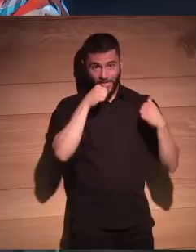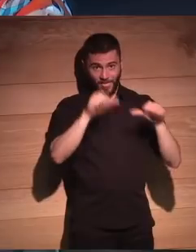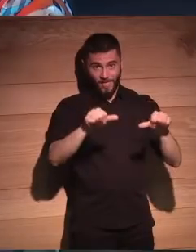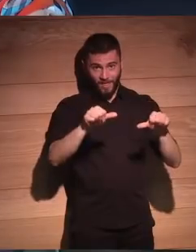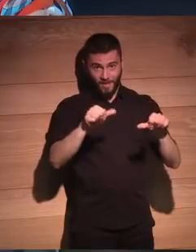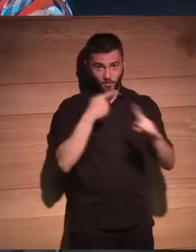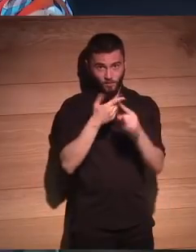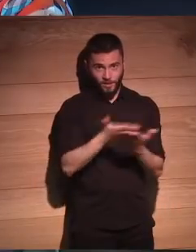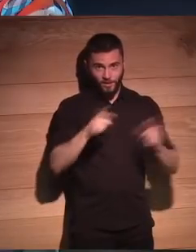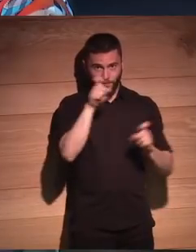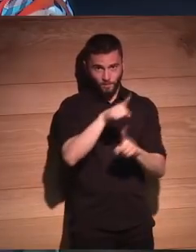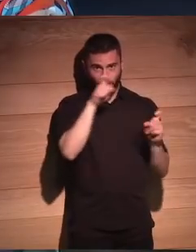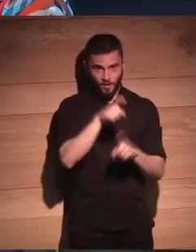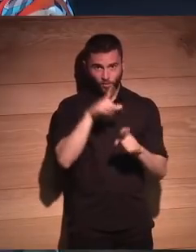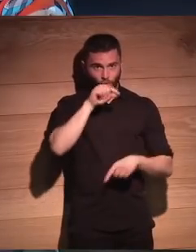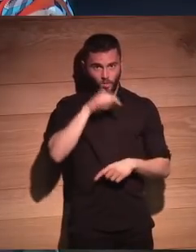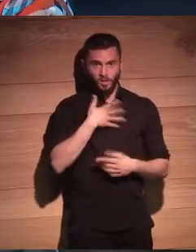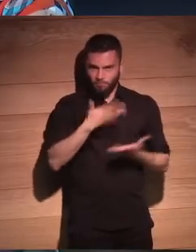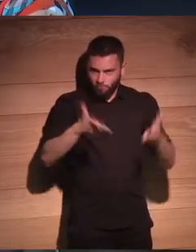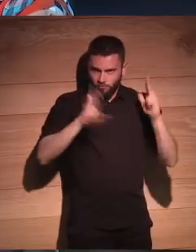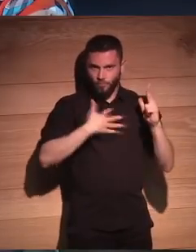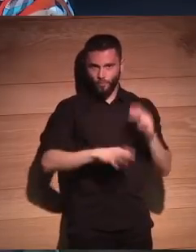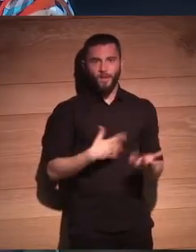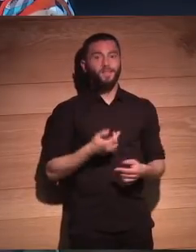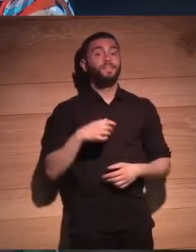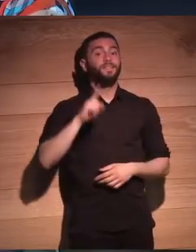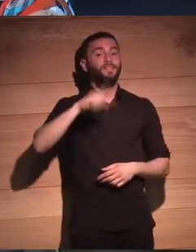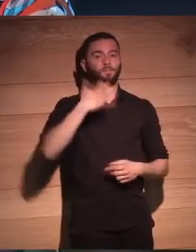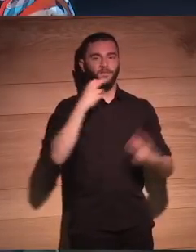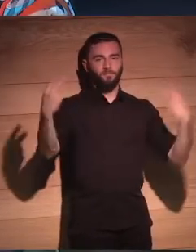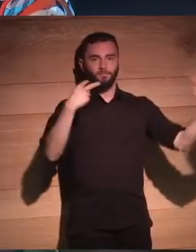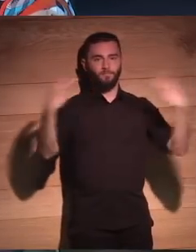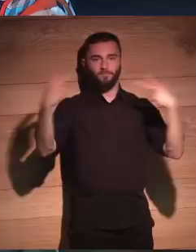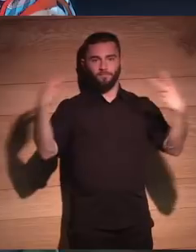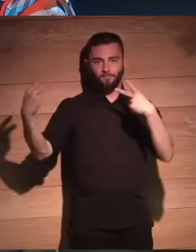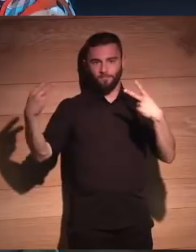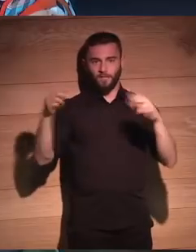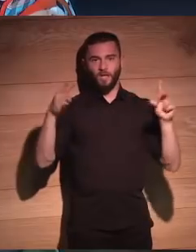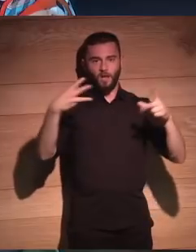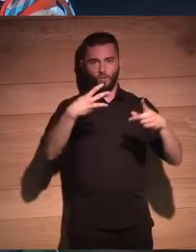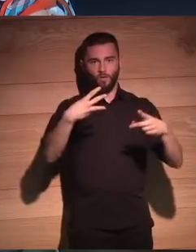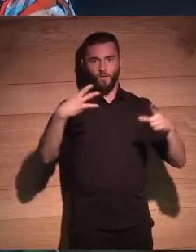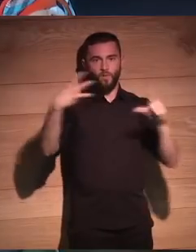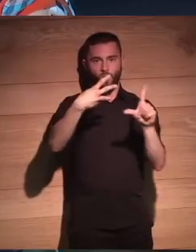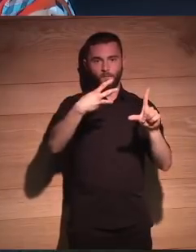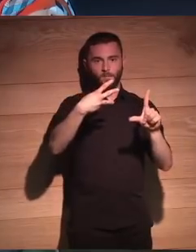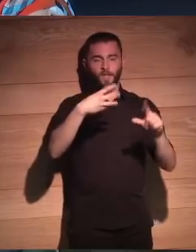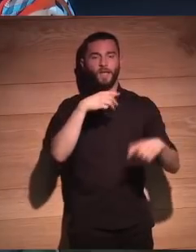estáis aquí, queréis hacer preguntas a través de Twitter, como para todas las personas que nos están viendo por streaming a través de la web de Espacio